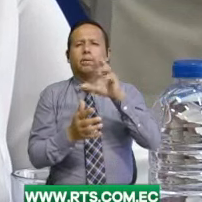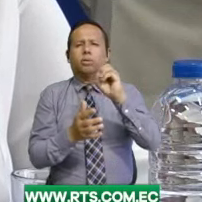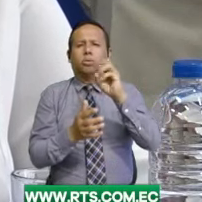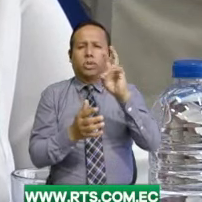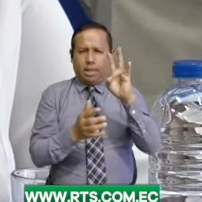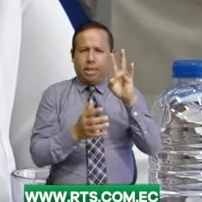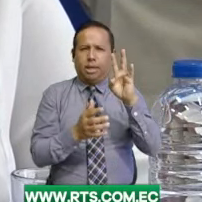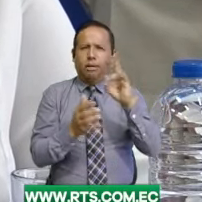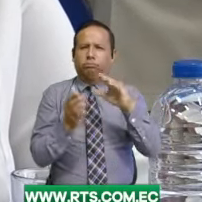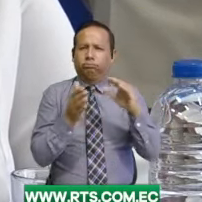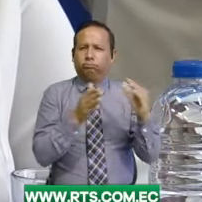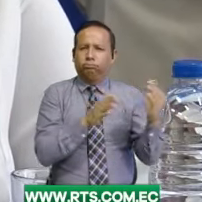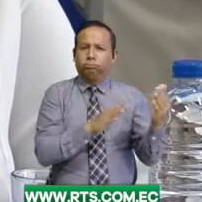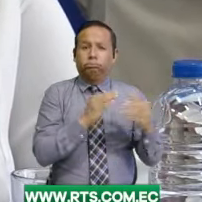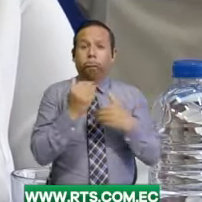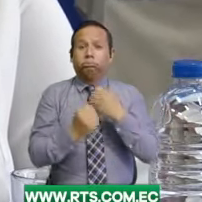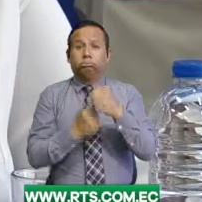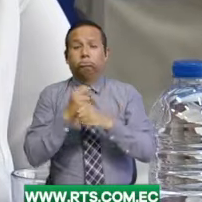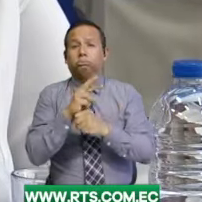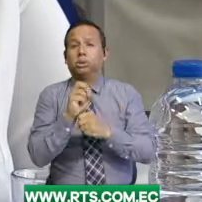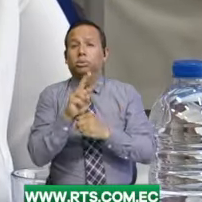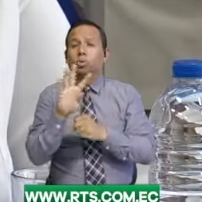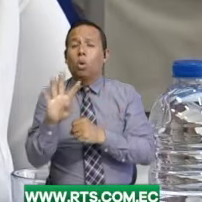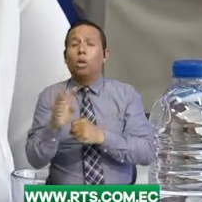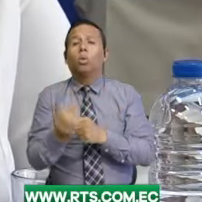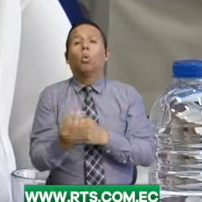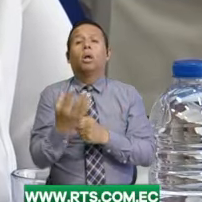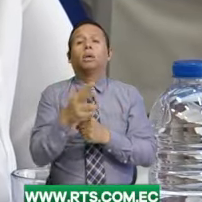4.307 y al 2024 estamos en